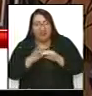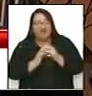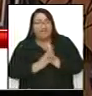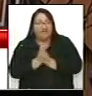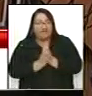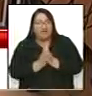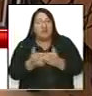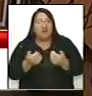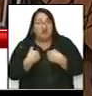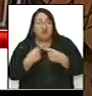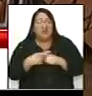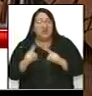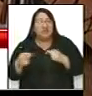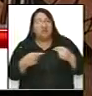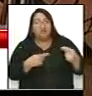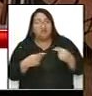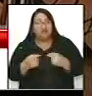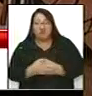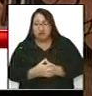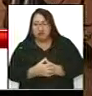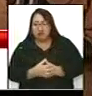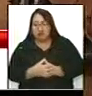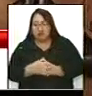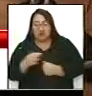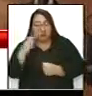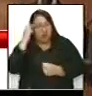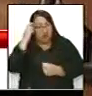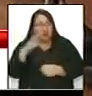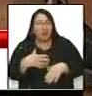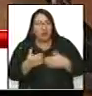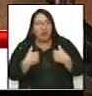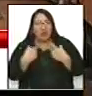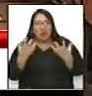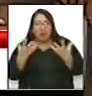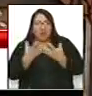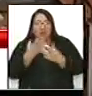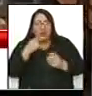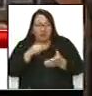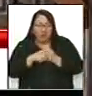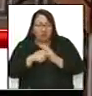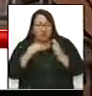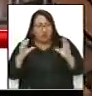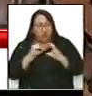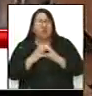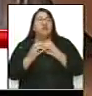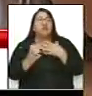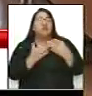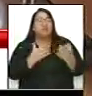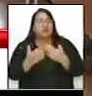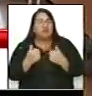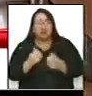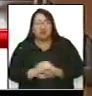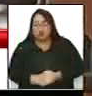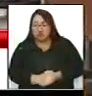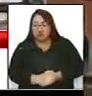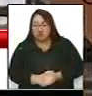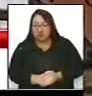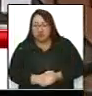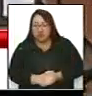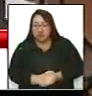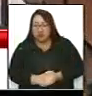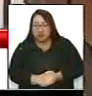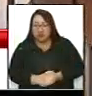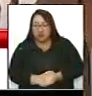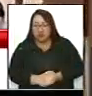de tener diferencias políticas, podamos tener puntos donde coincidimos plenamente. Y una de ellas